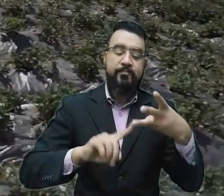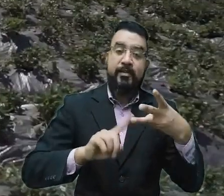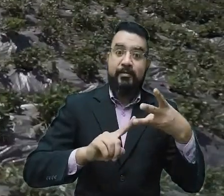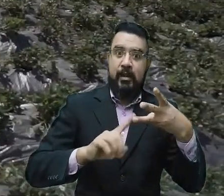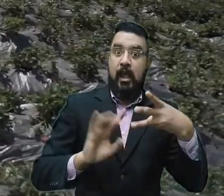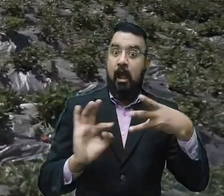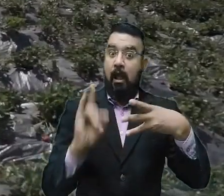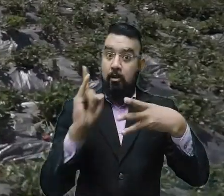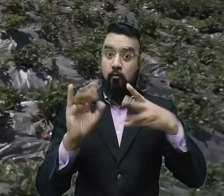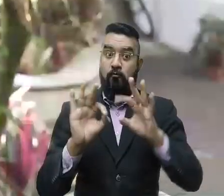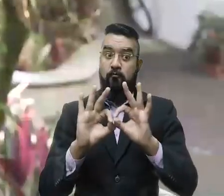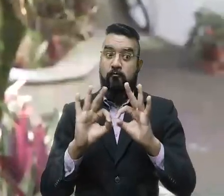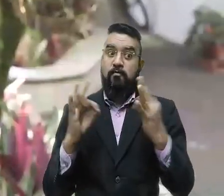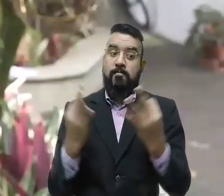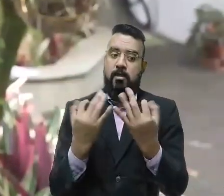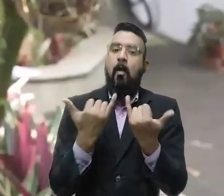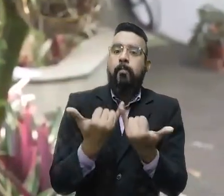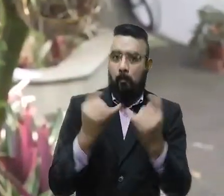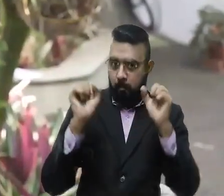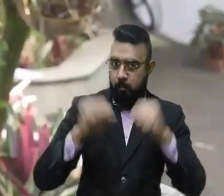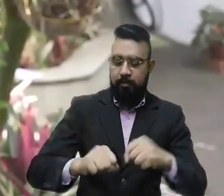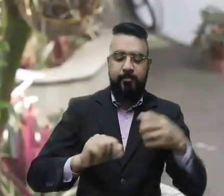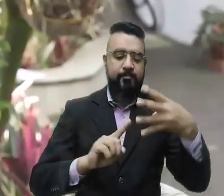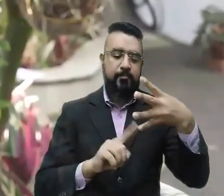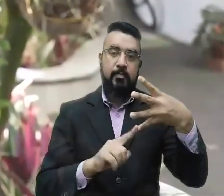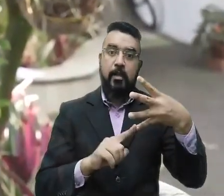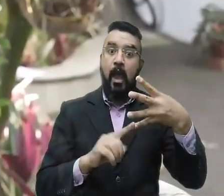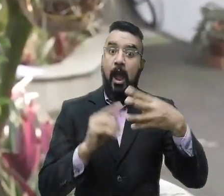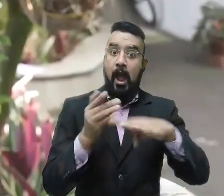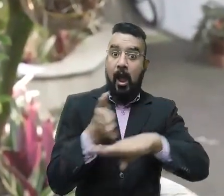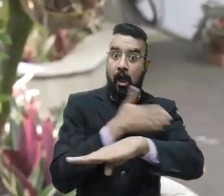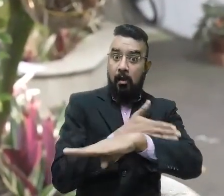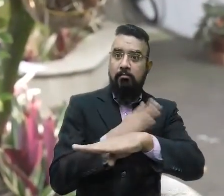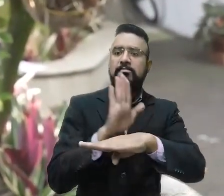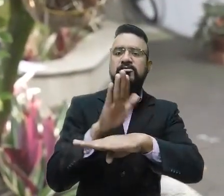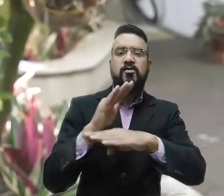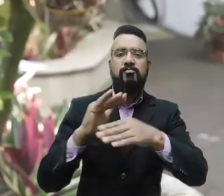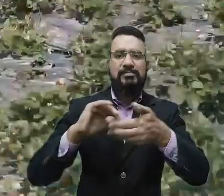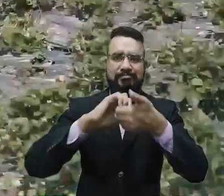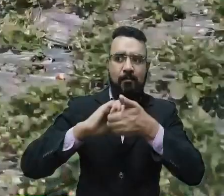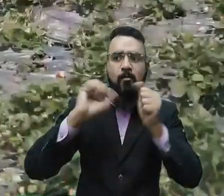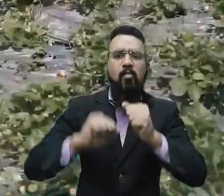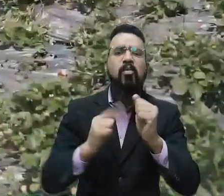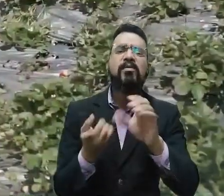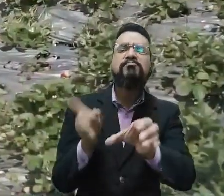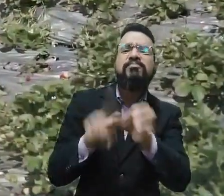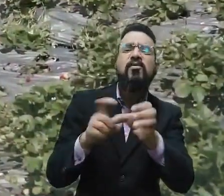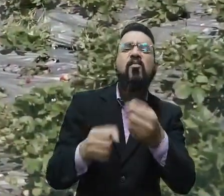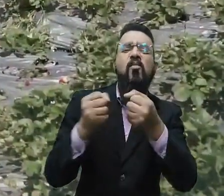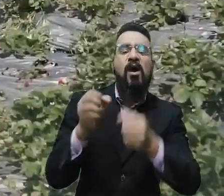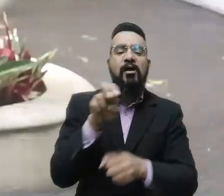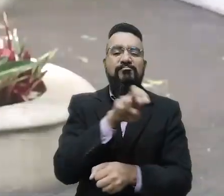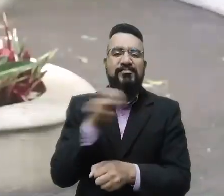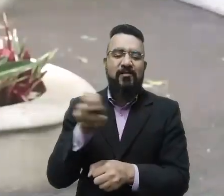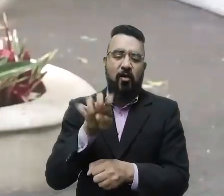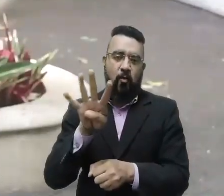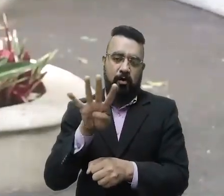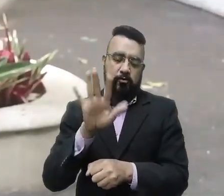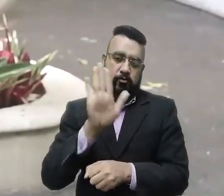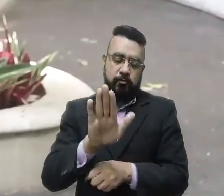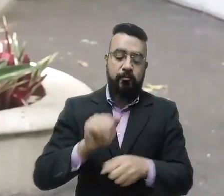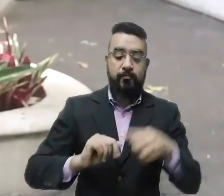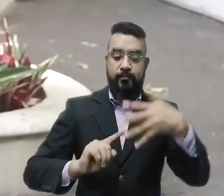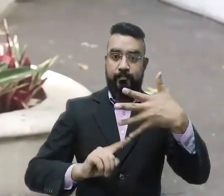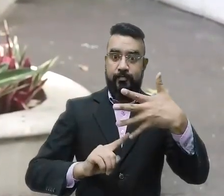un hogar constituido. 4. Estar registrados en la base de datos del SISBEN número 4 del municipio de Envigado. 5.